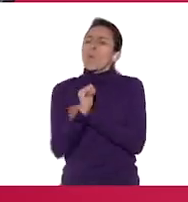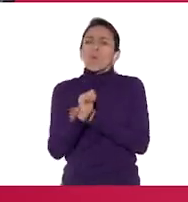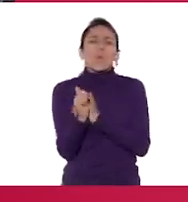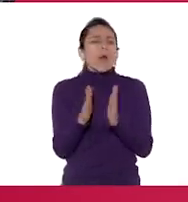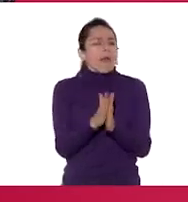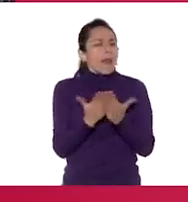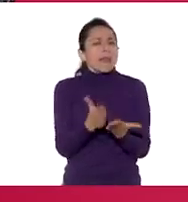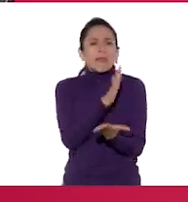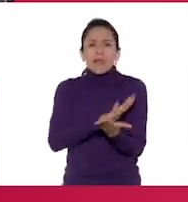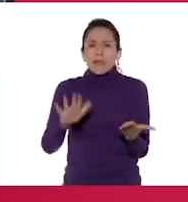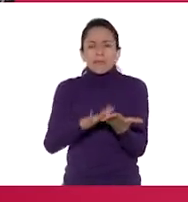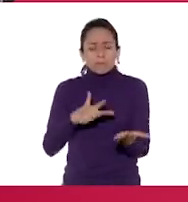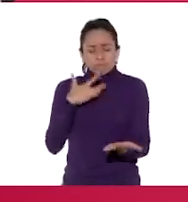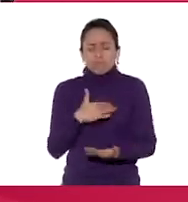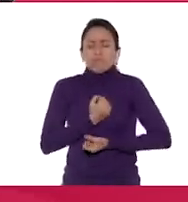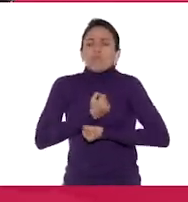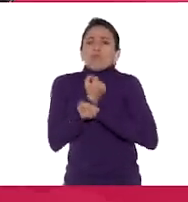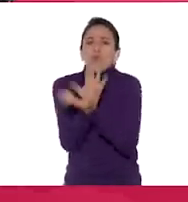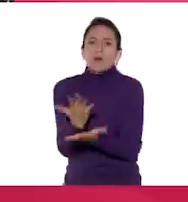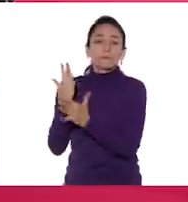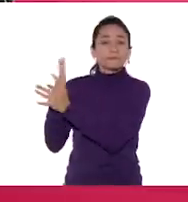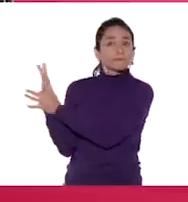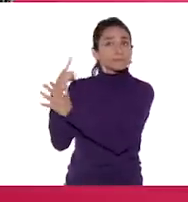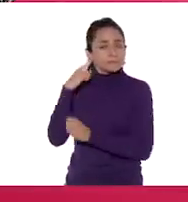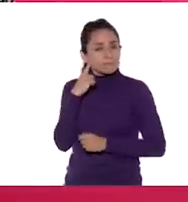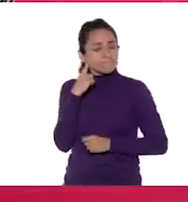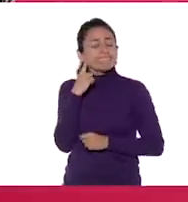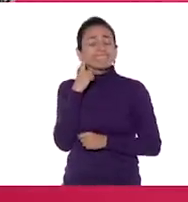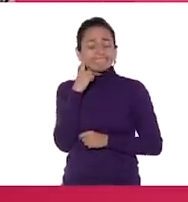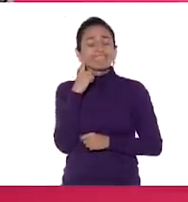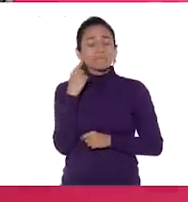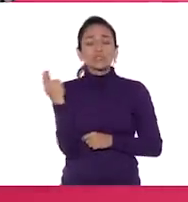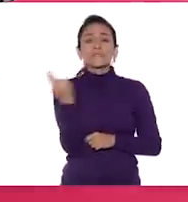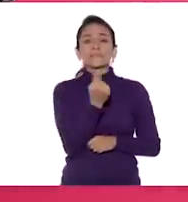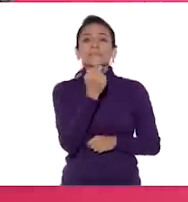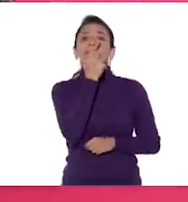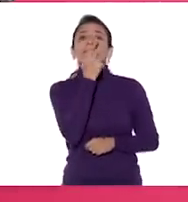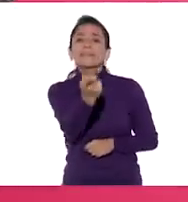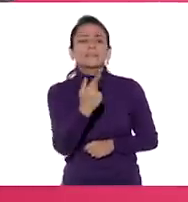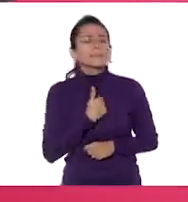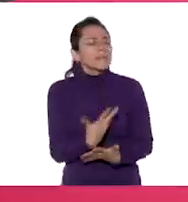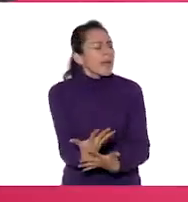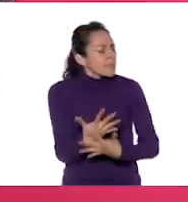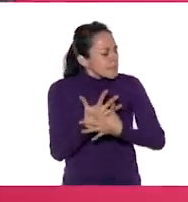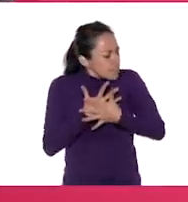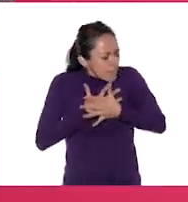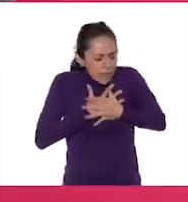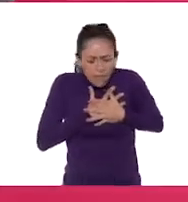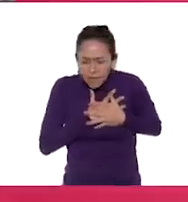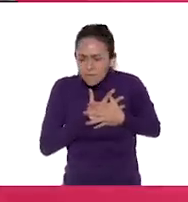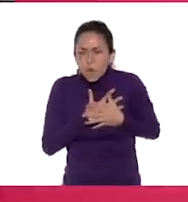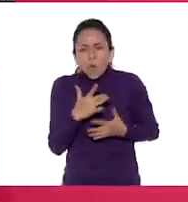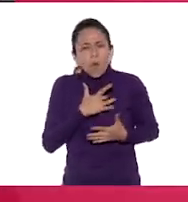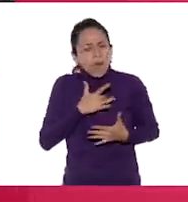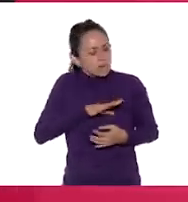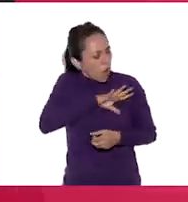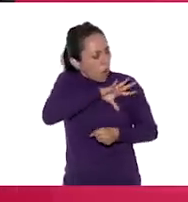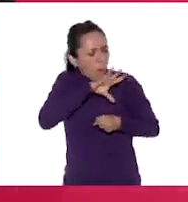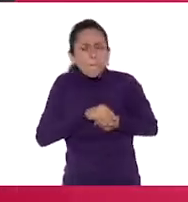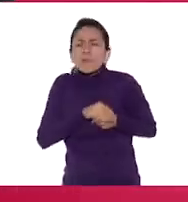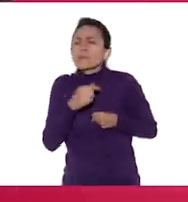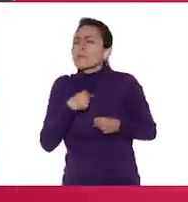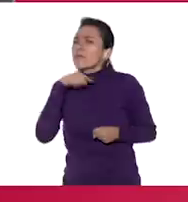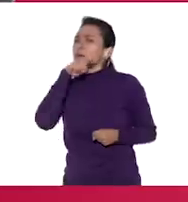Pues bien, yo necesito decirte que te adoro, decirte que te quiero con todo el corazón. Que es mucho